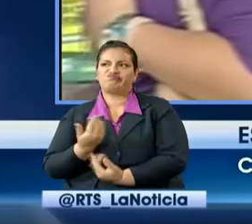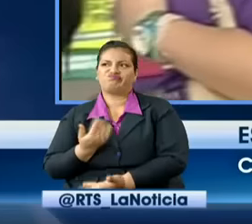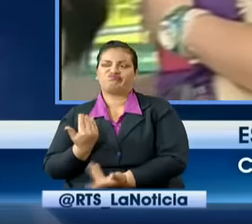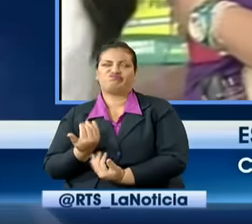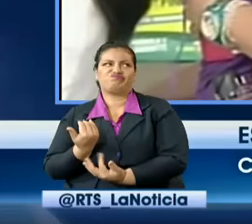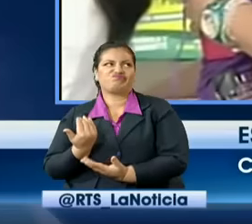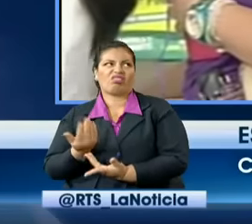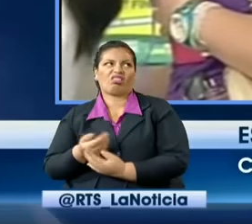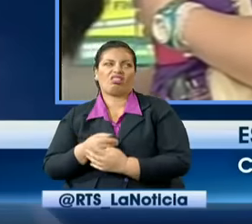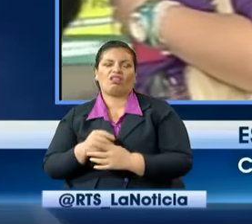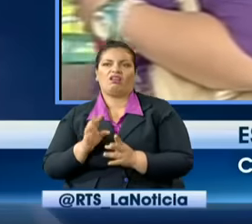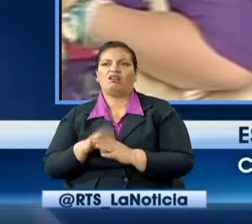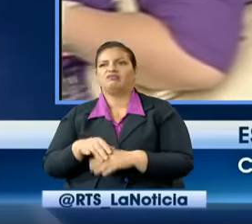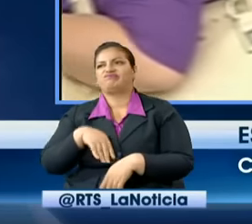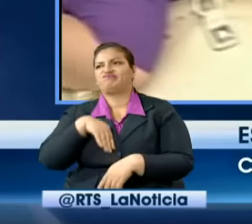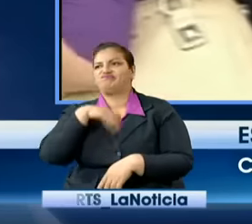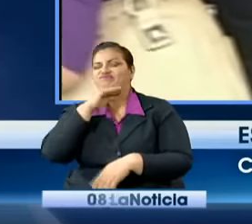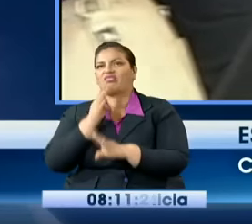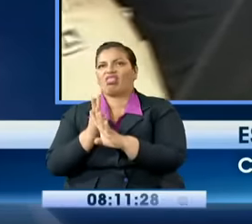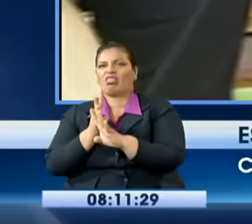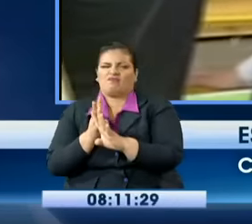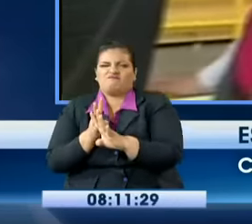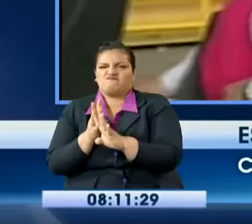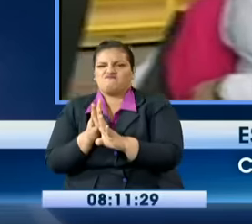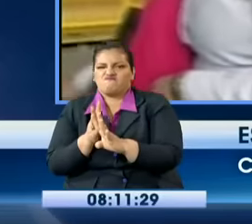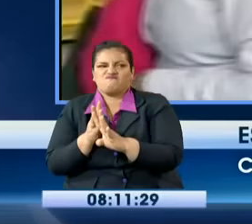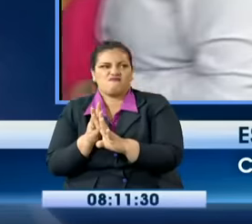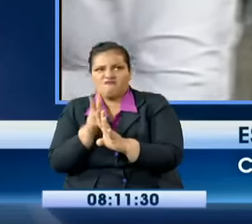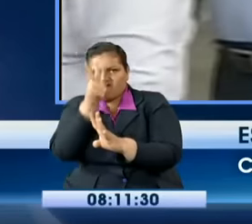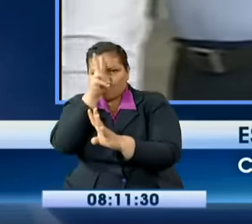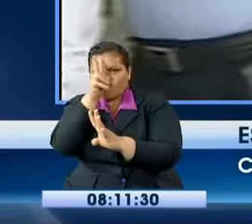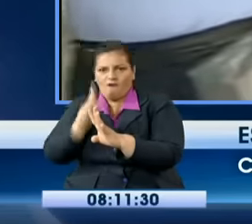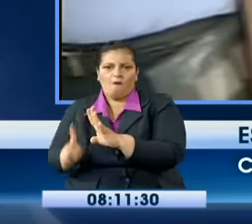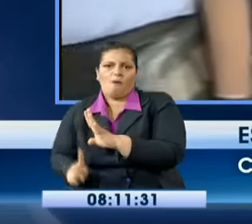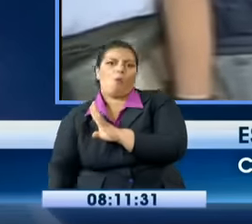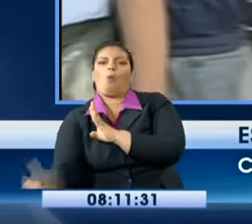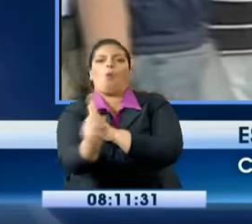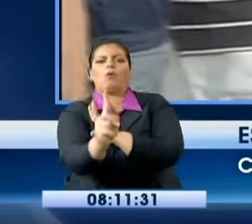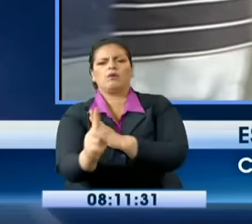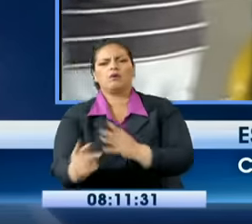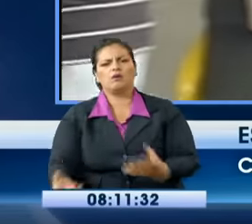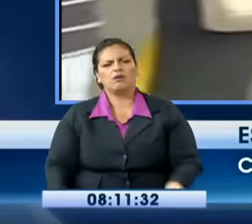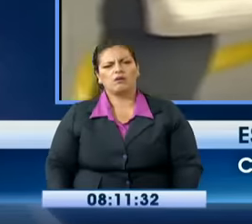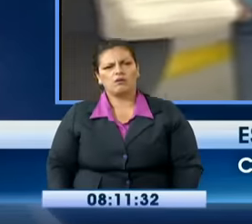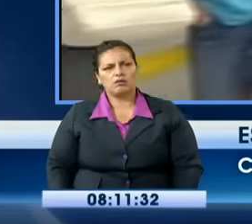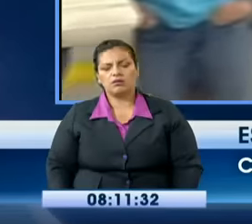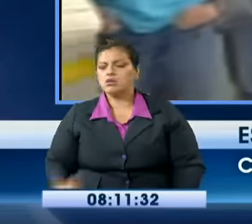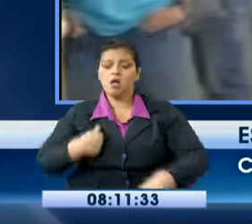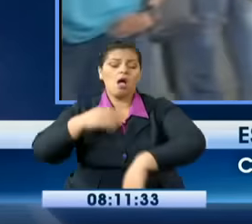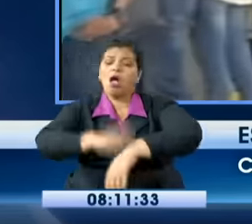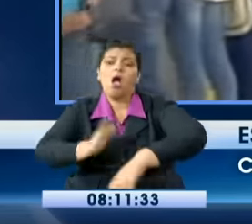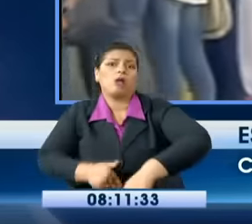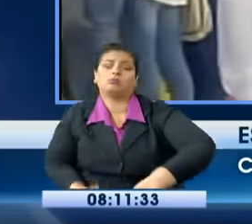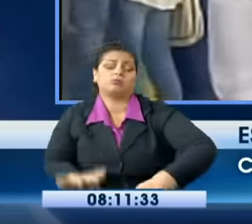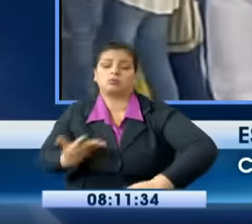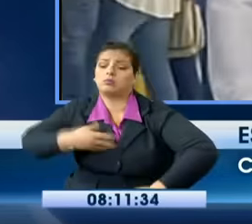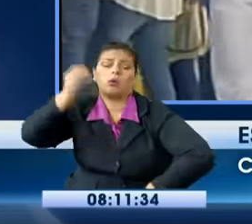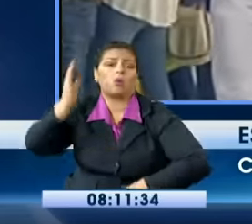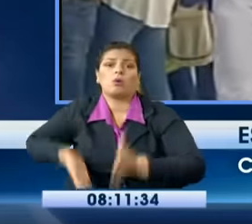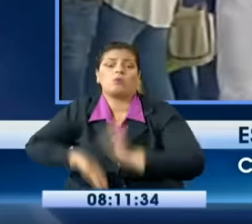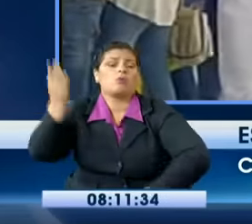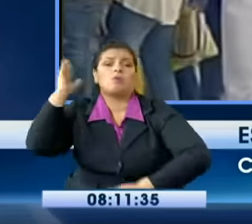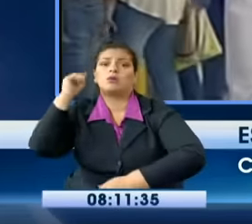que la excusa, pero estoy normalmente, ¿qué escuchas tú? Los giles hacen cosas. Exacto, yo estoy apurado, qué pena, tengo que ir al trabajo. Tengo